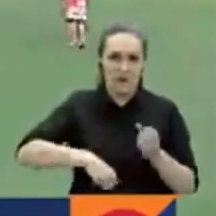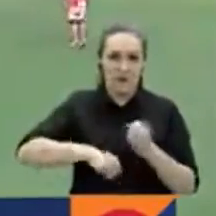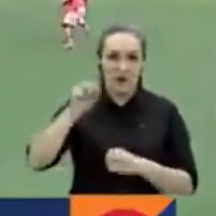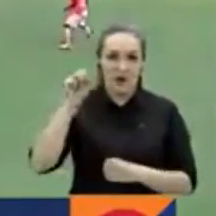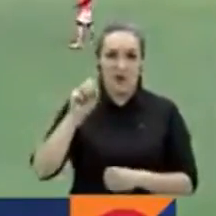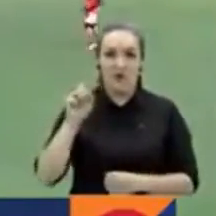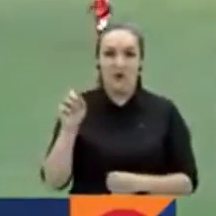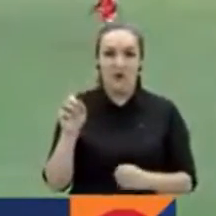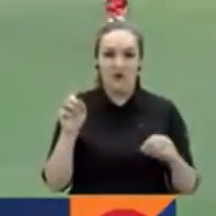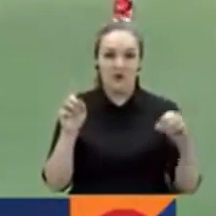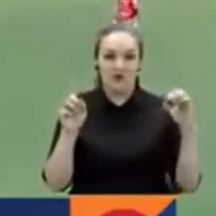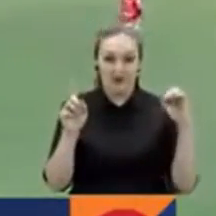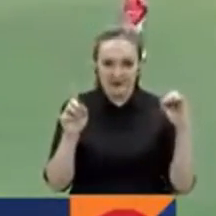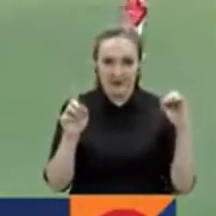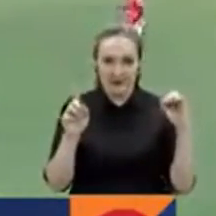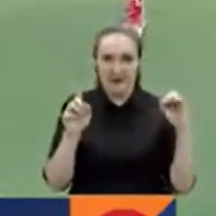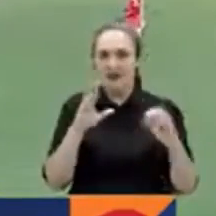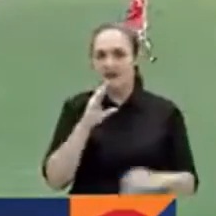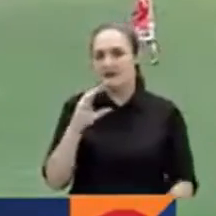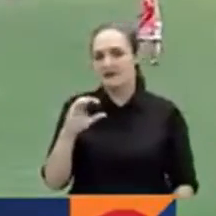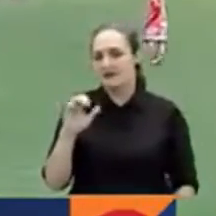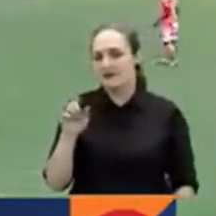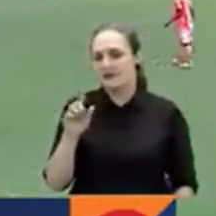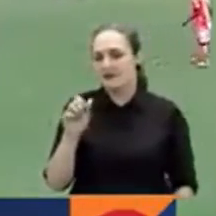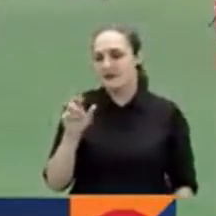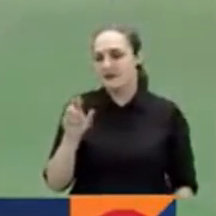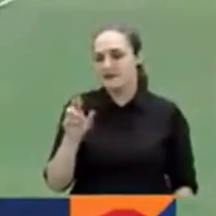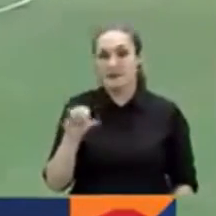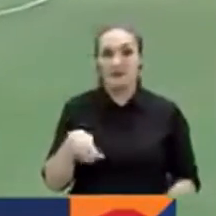de César España, 1-0. Después,